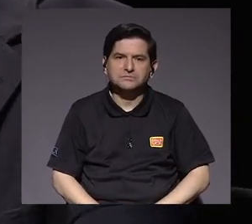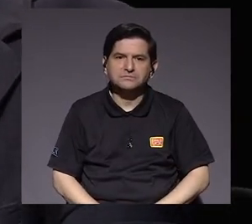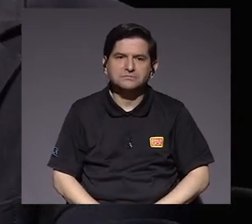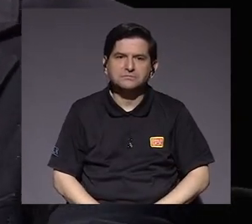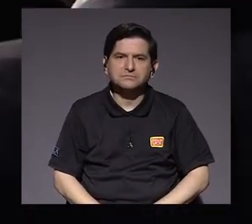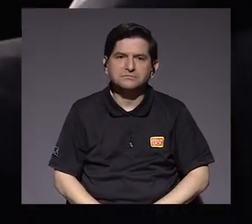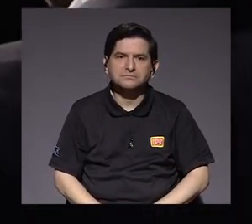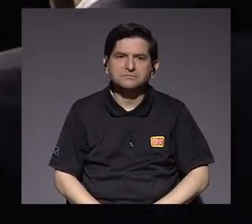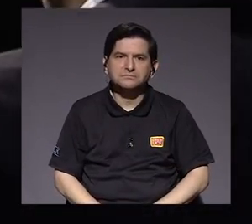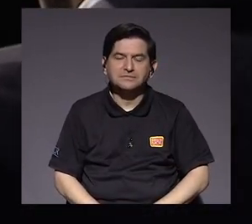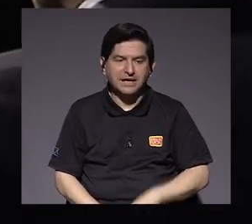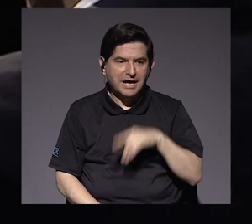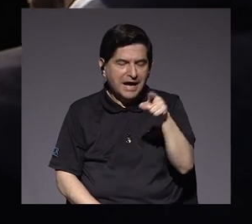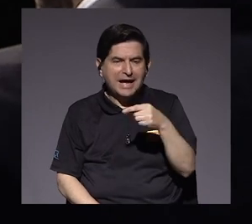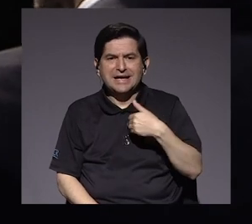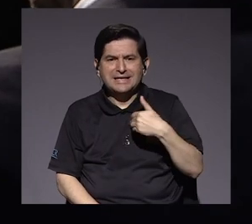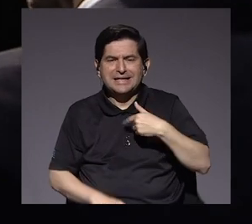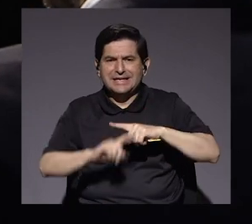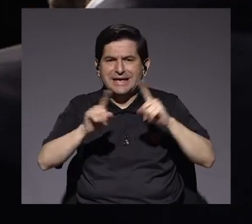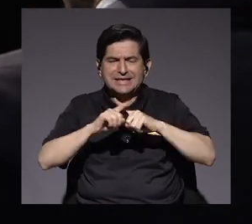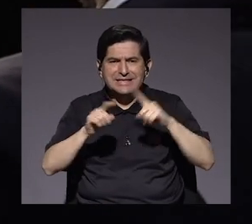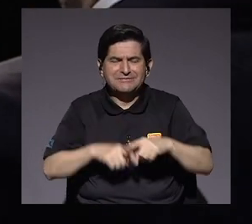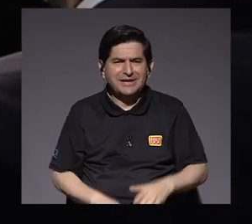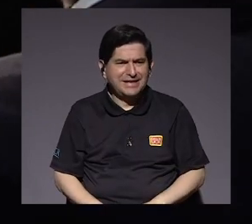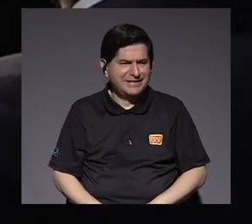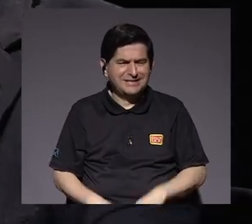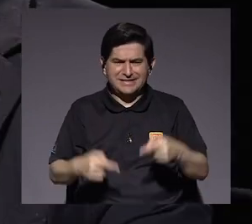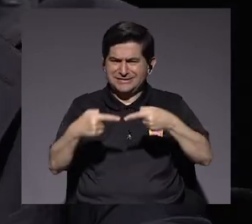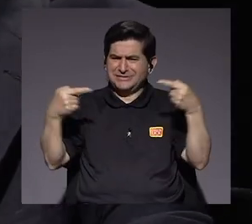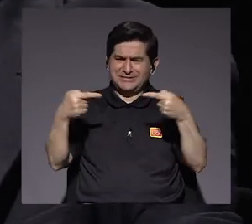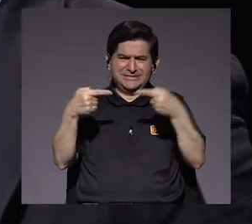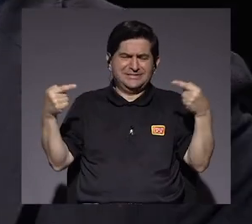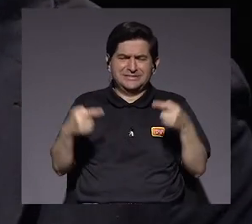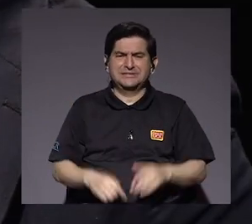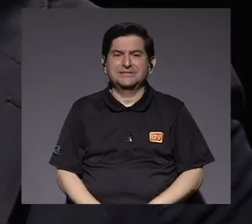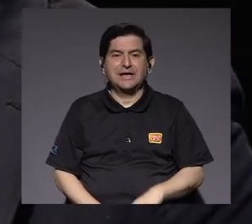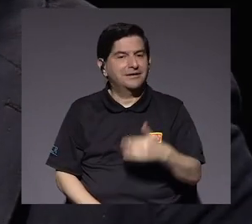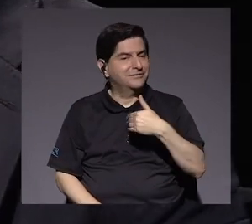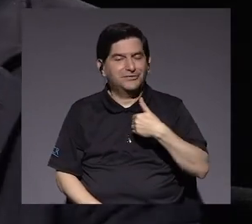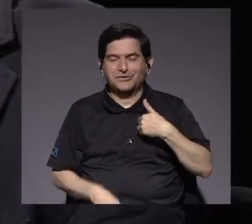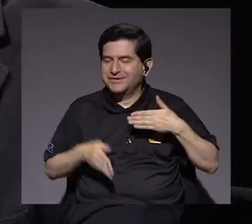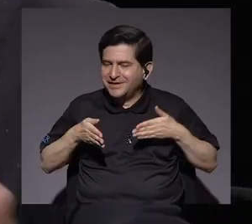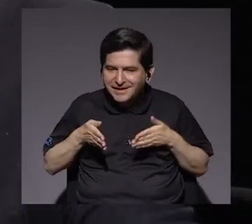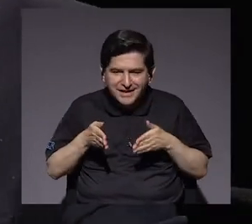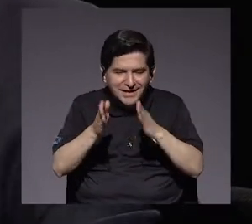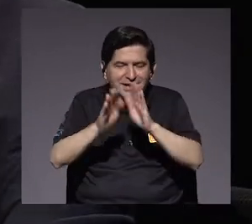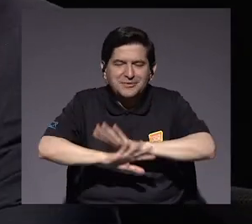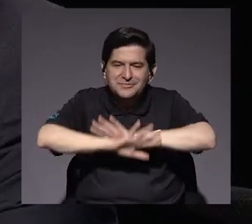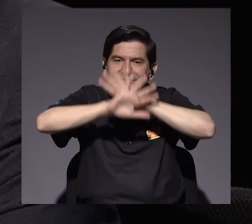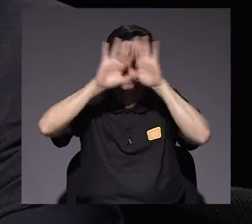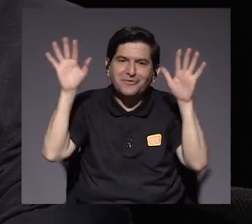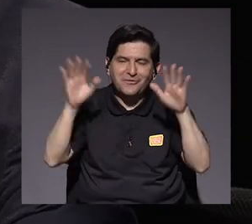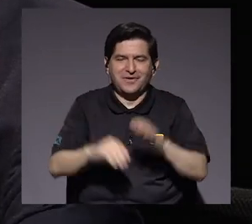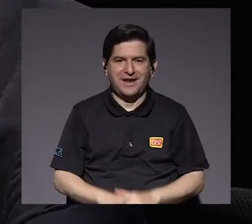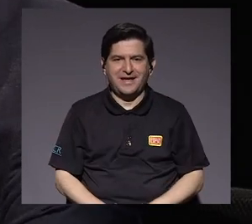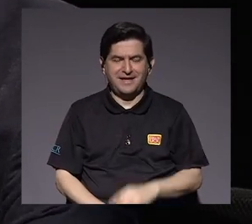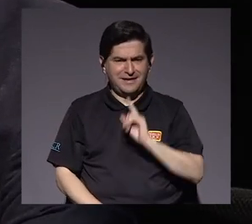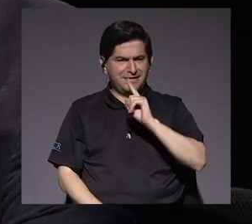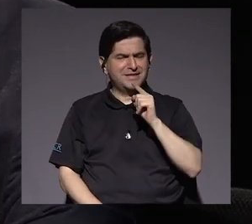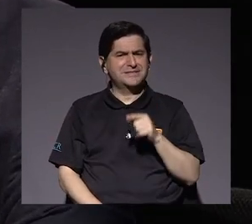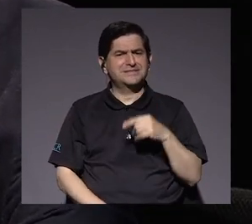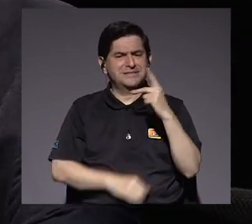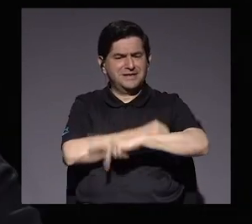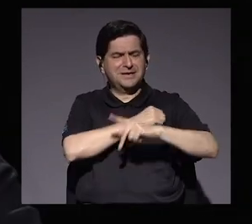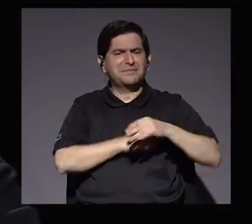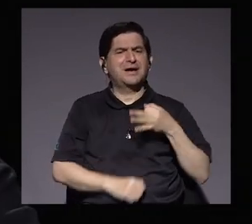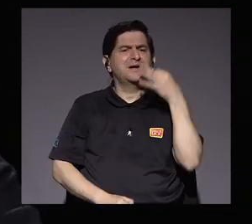que, de nuevo, ¿verdad? Hay una serie de desencuentros, de nuevo, resultado de no tener una hoja de ruta más o menos clara que efectivamente nos diga